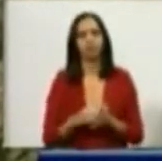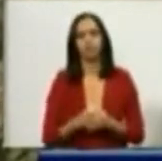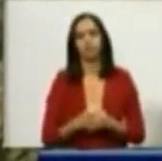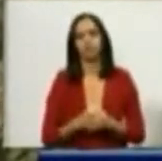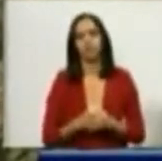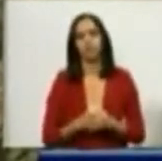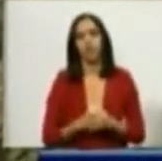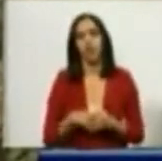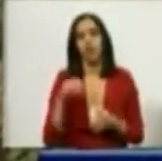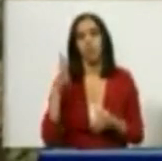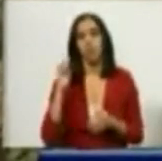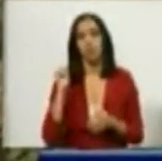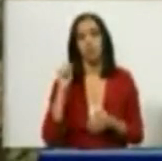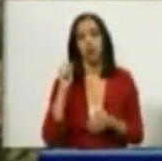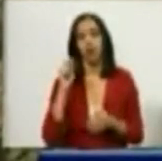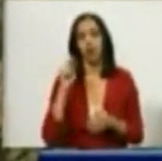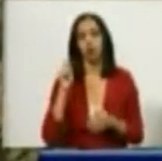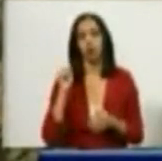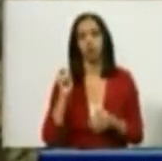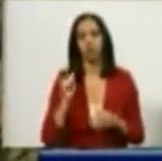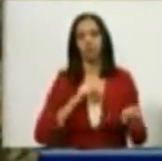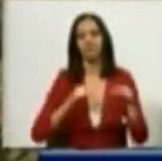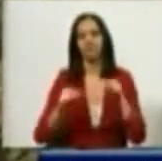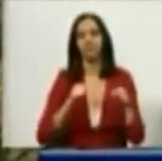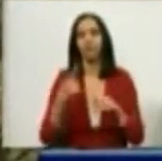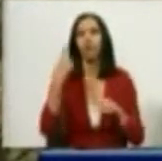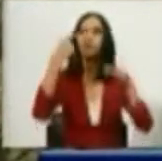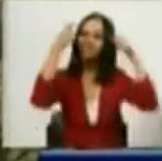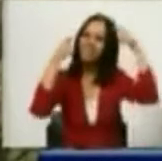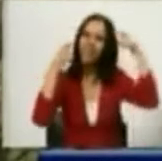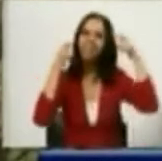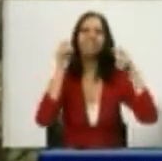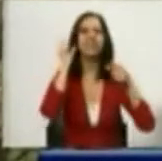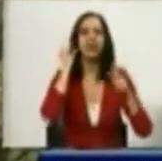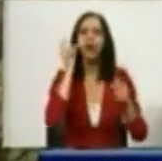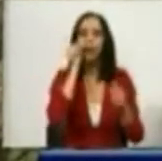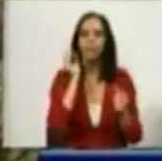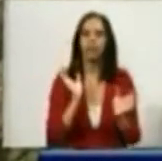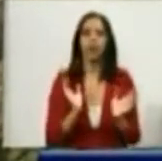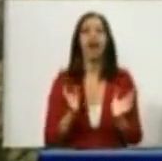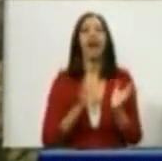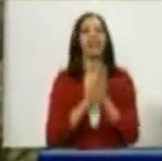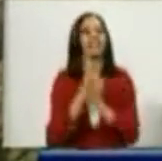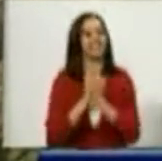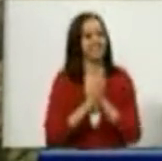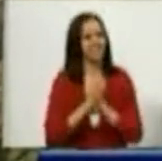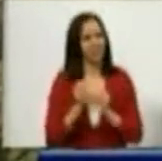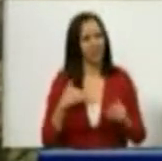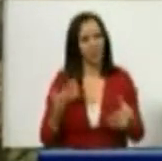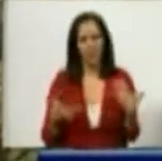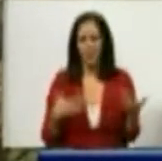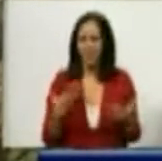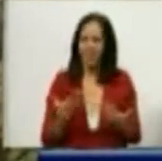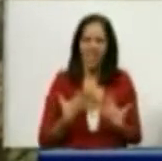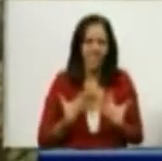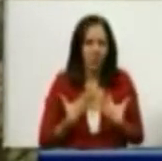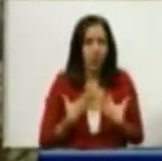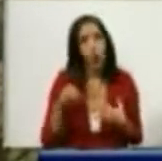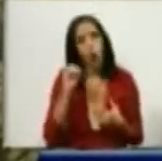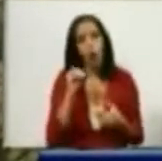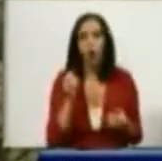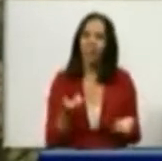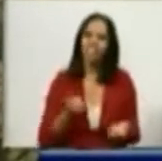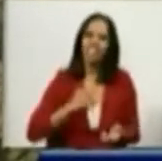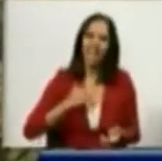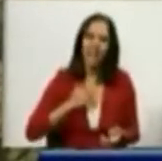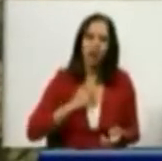en baruta dirigida por un chavista por una chavista Ay qué mantequilla cómo voy a gozar yo o en chacao